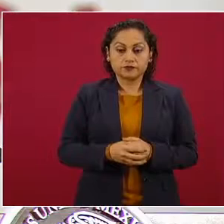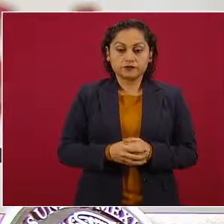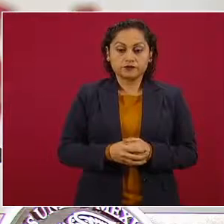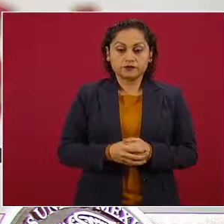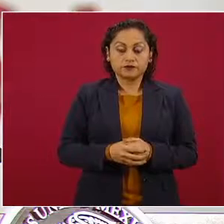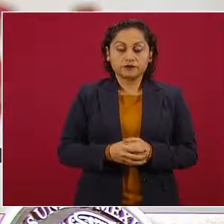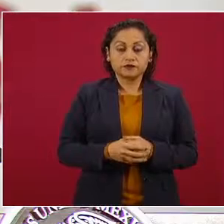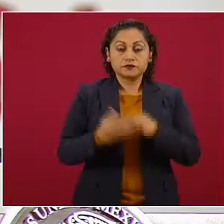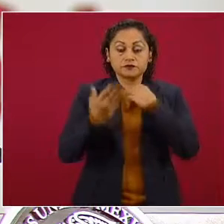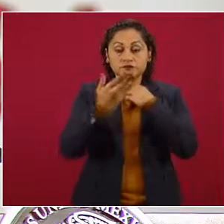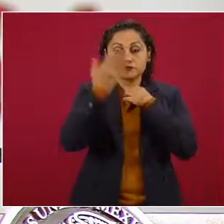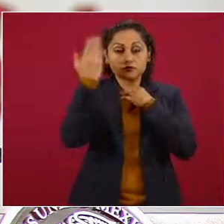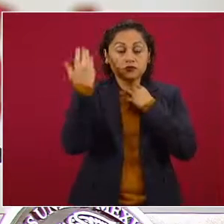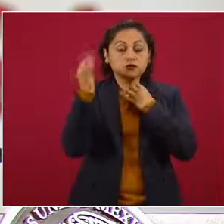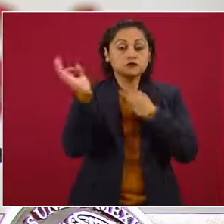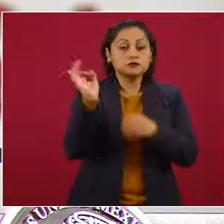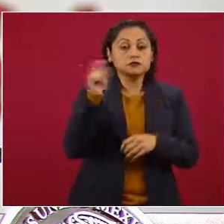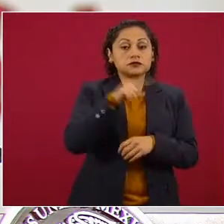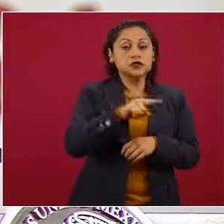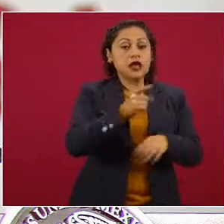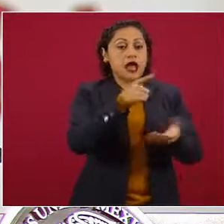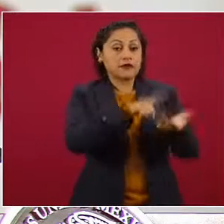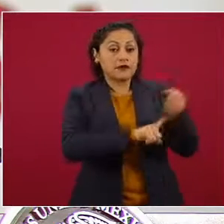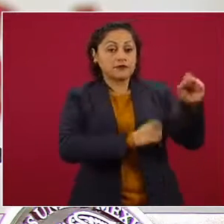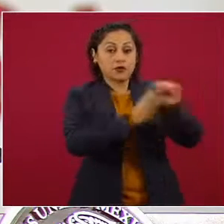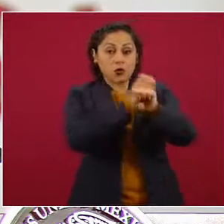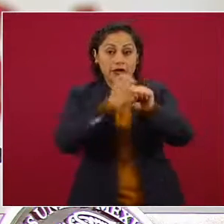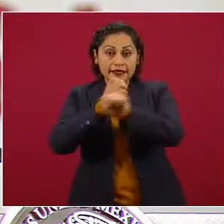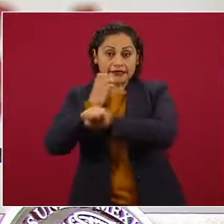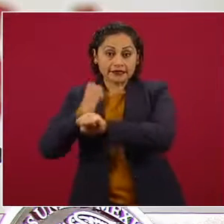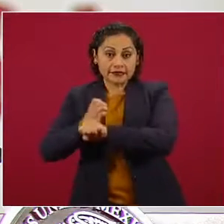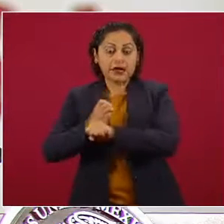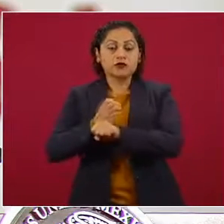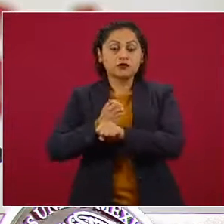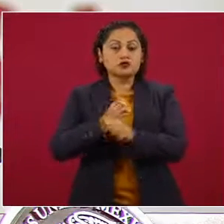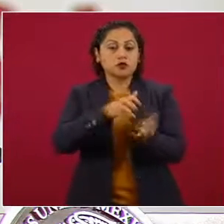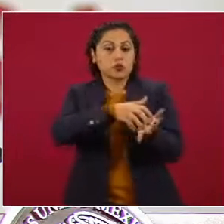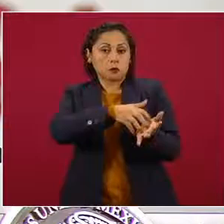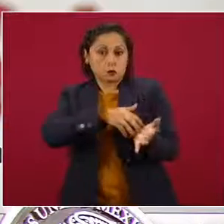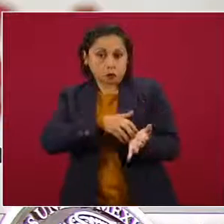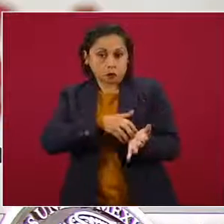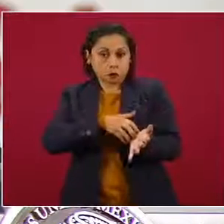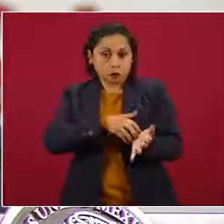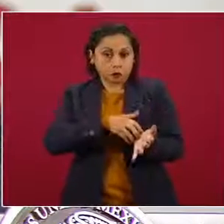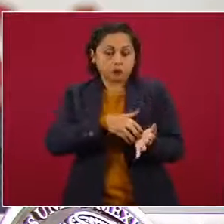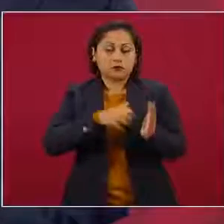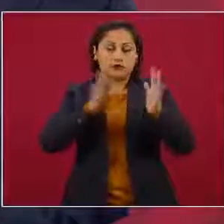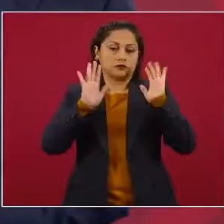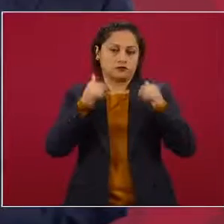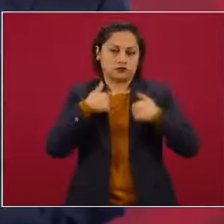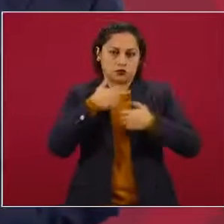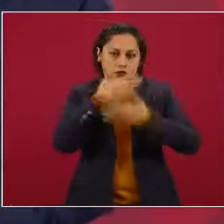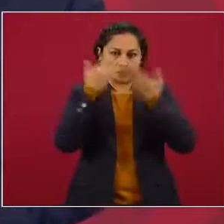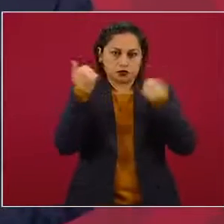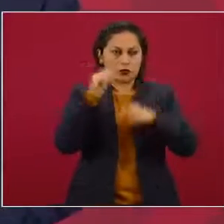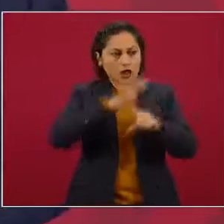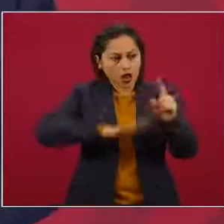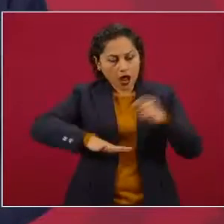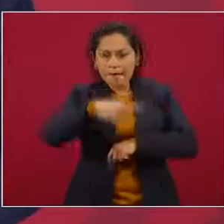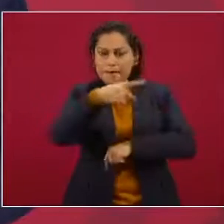planes de austeridad en los estados, eso lo sabe la gente.